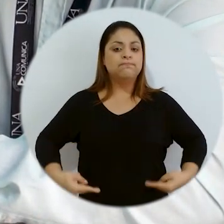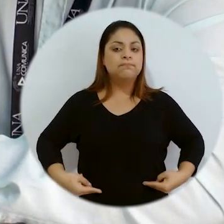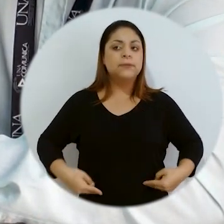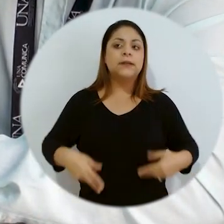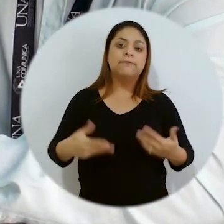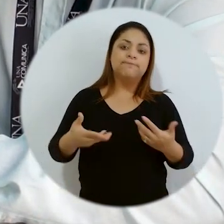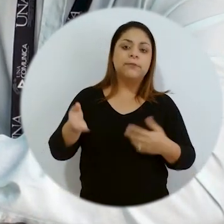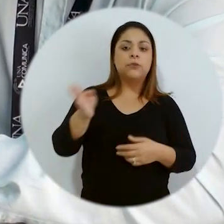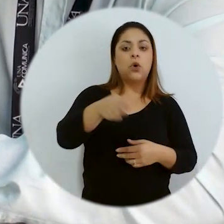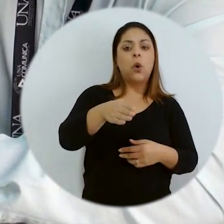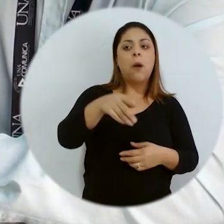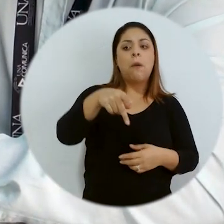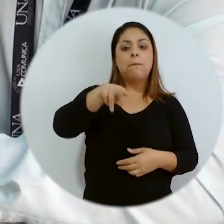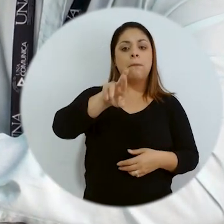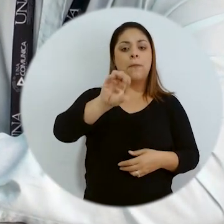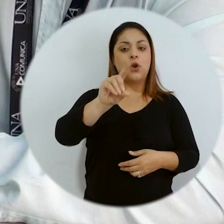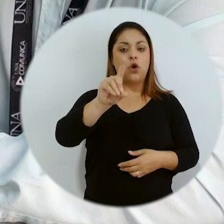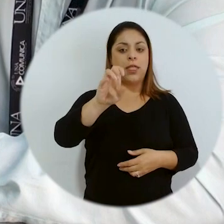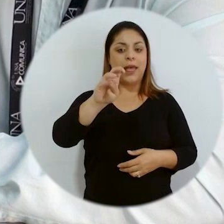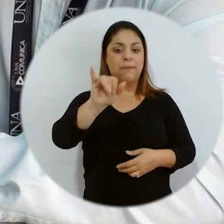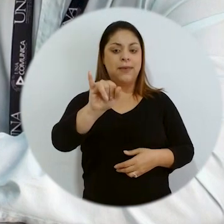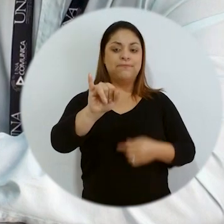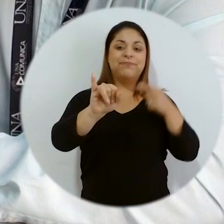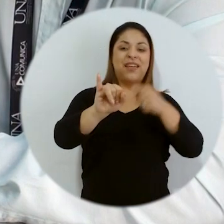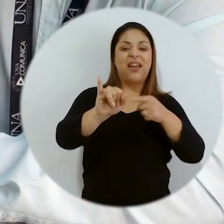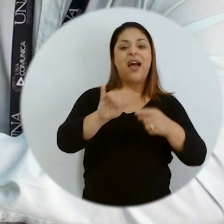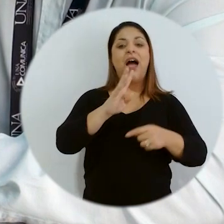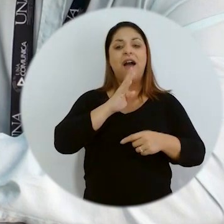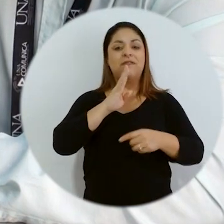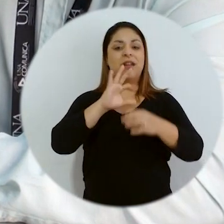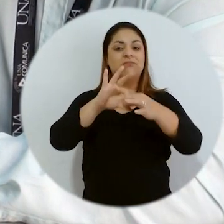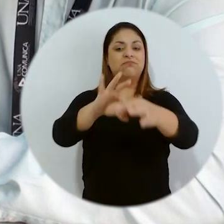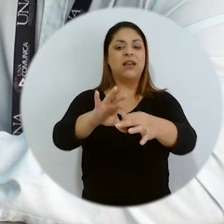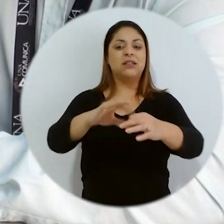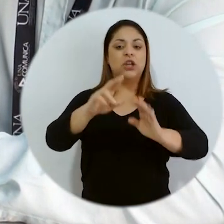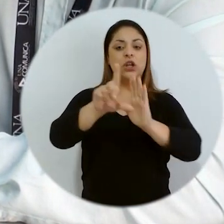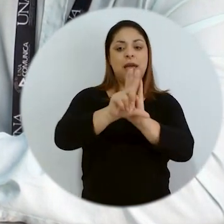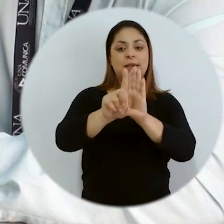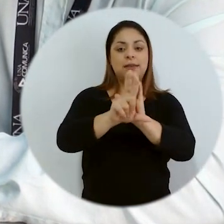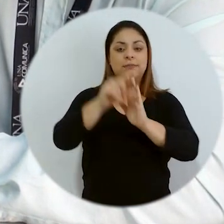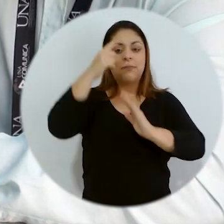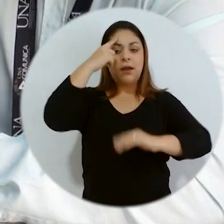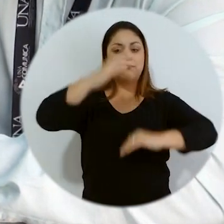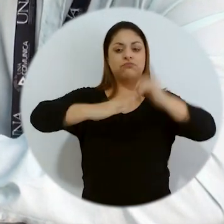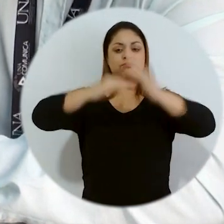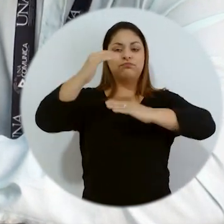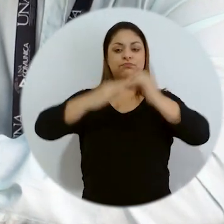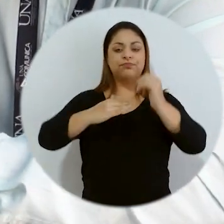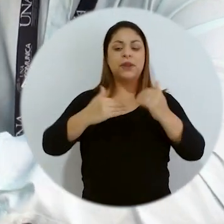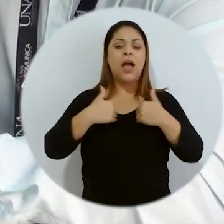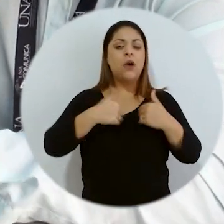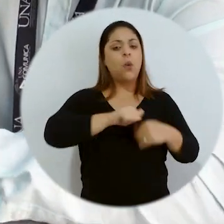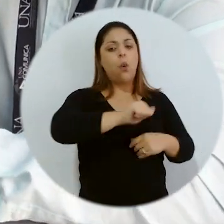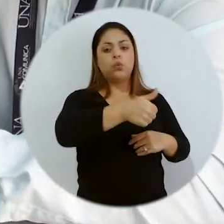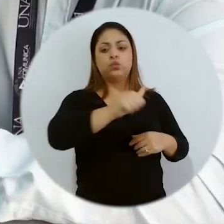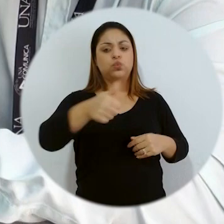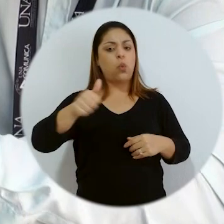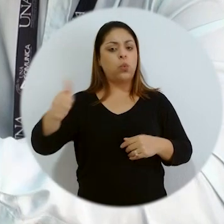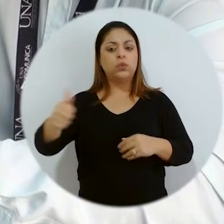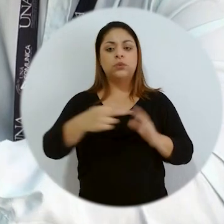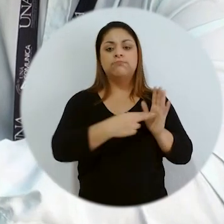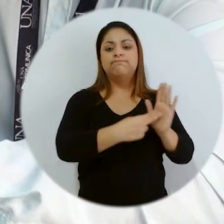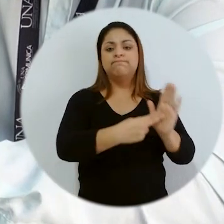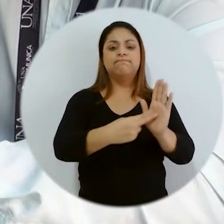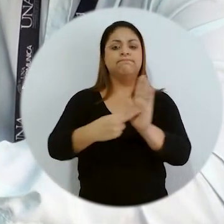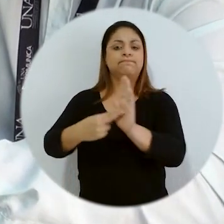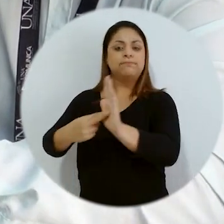de Prodemi, ¿verdad?, que tienen que ver mucho con los cambios, ¿verdad?, o las normativas a nivel de infraestructura. También hay otros representantes de